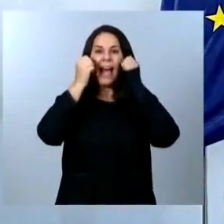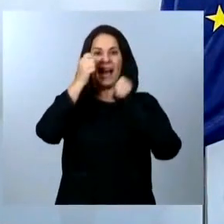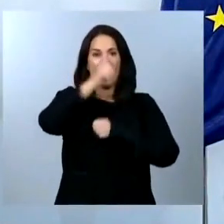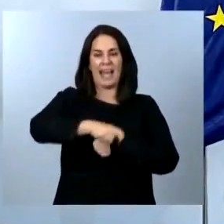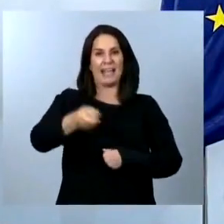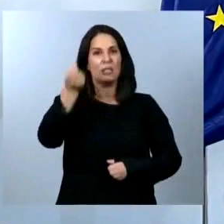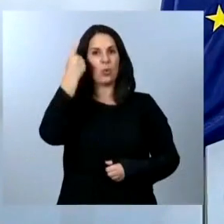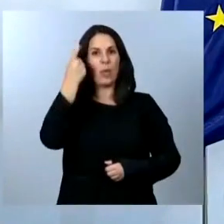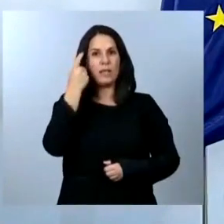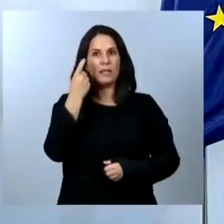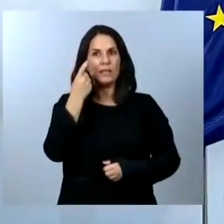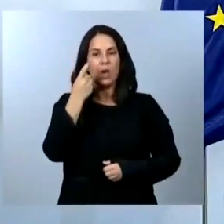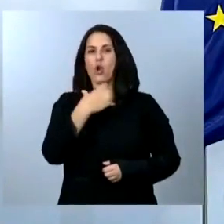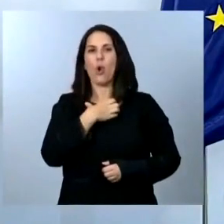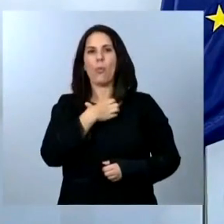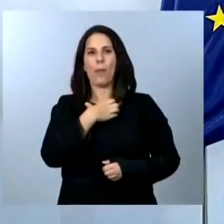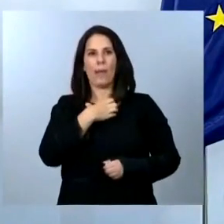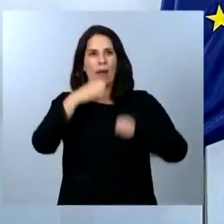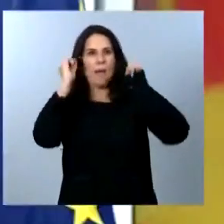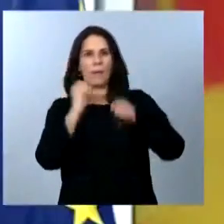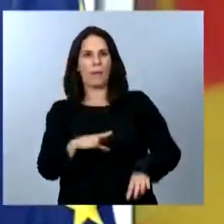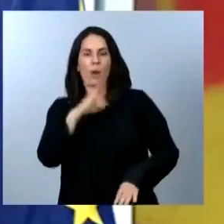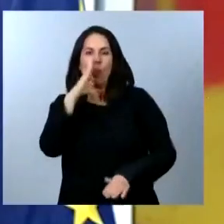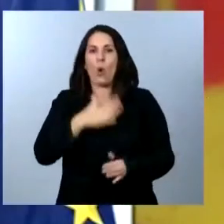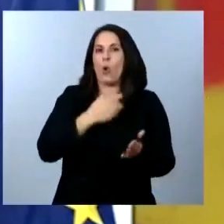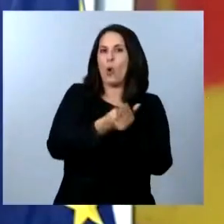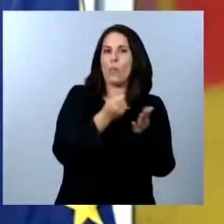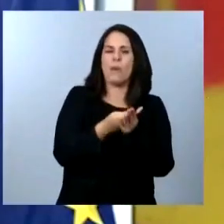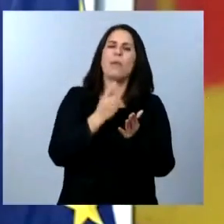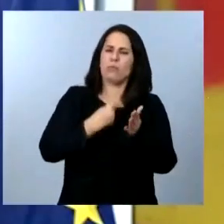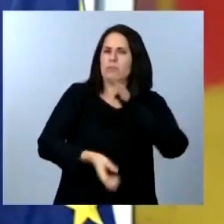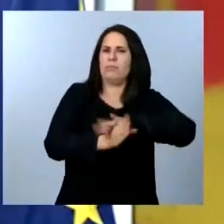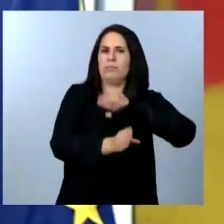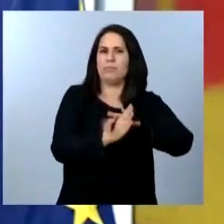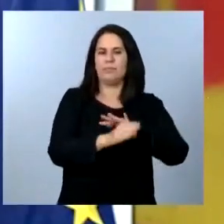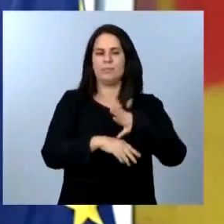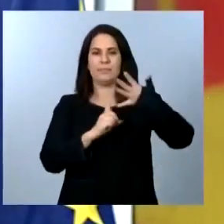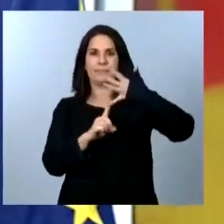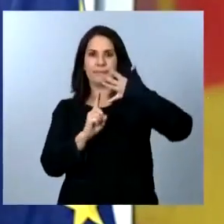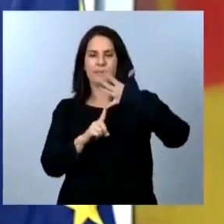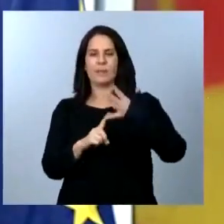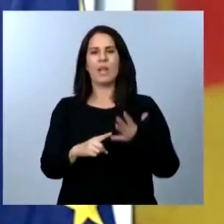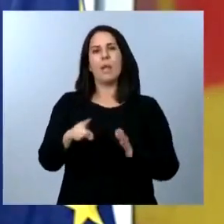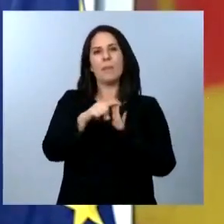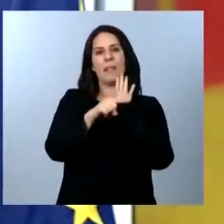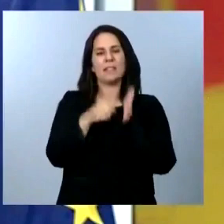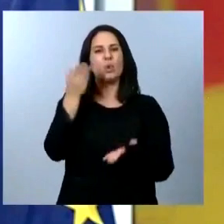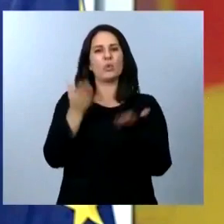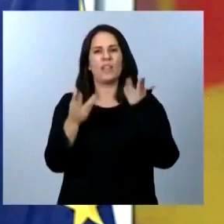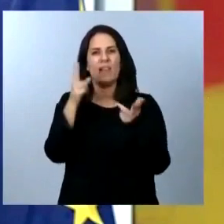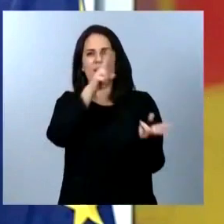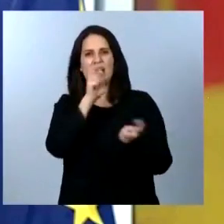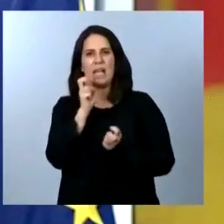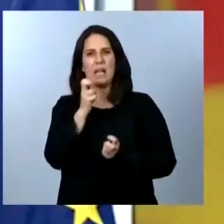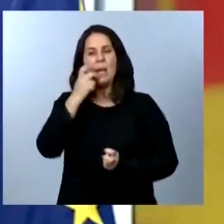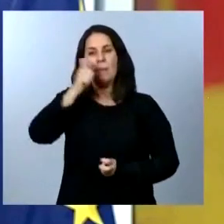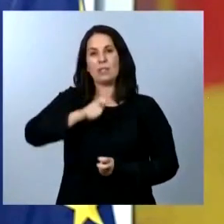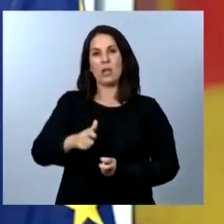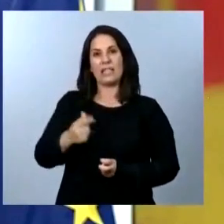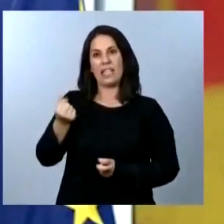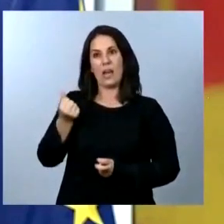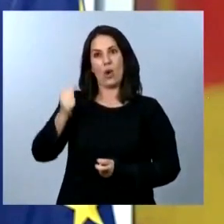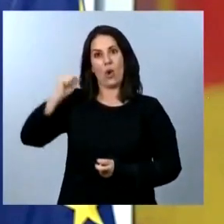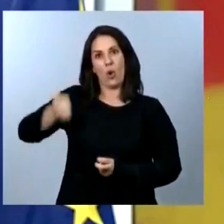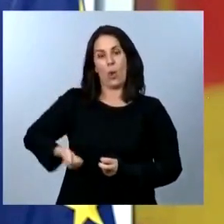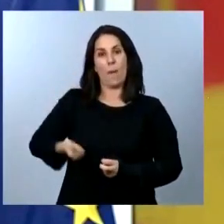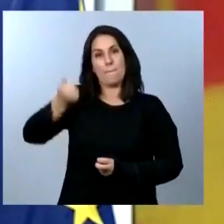pagar. Y en quinto lugar, las medidas de justicia fiscal que tienen que garantizar que los que más tienen aporten más y que suponen un